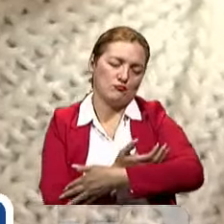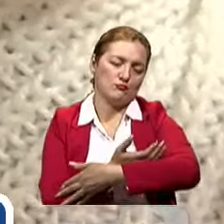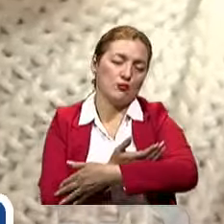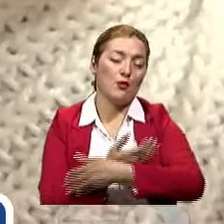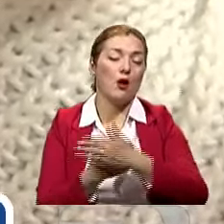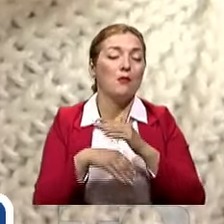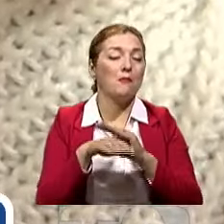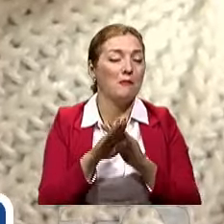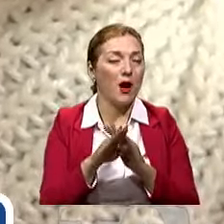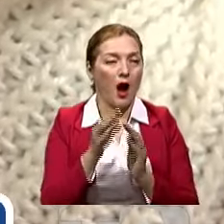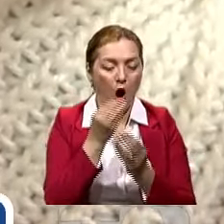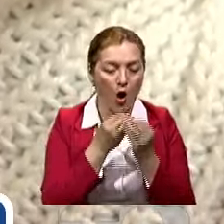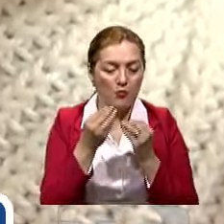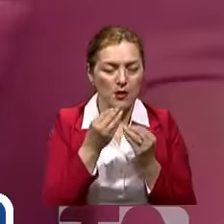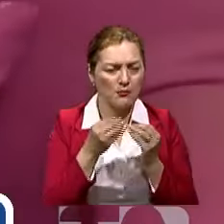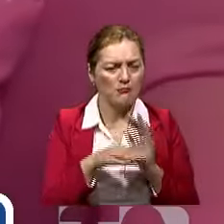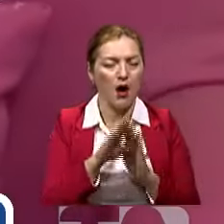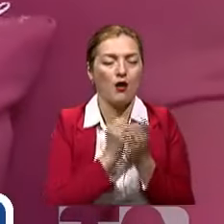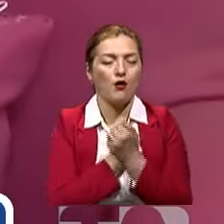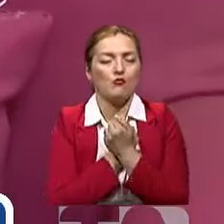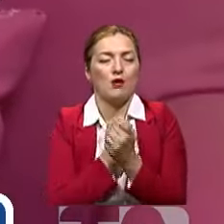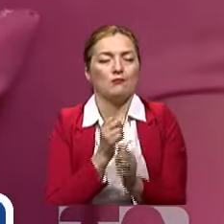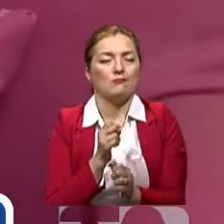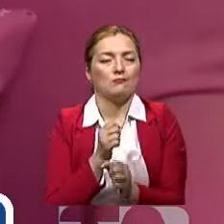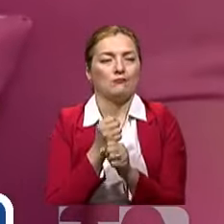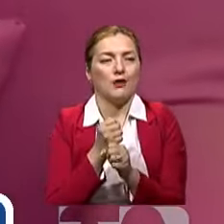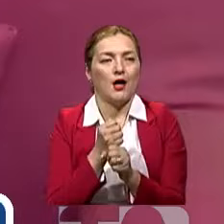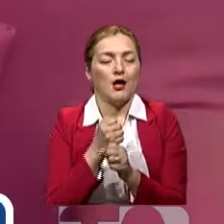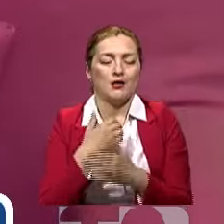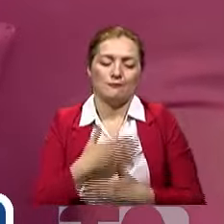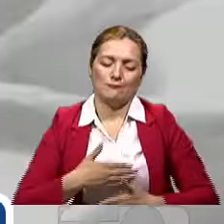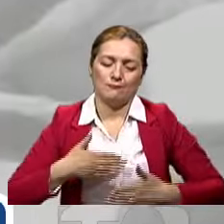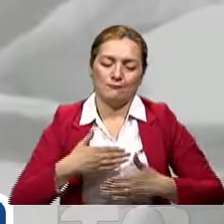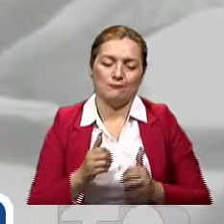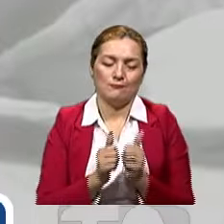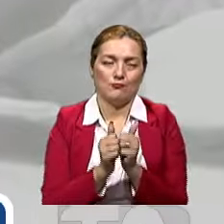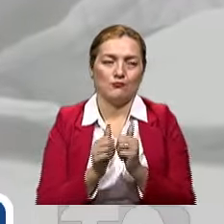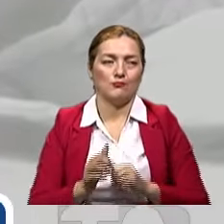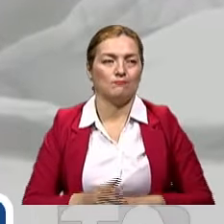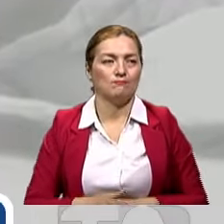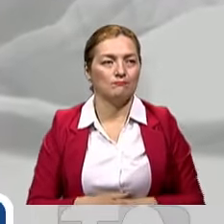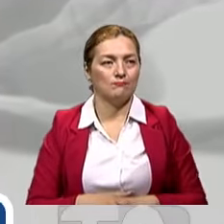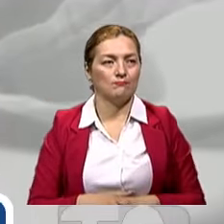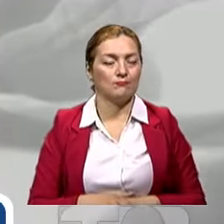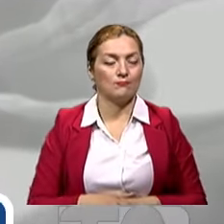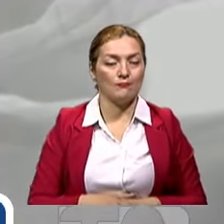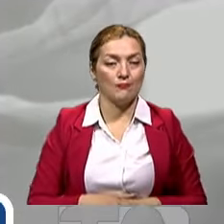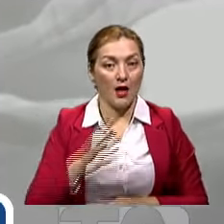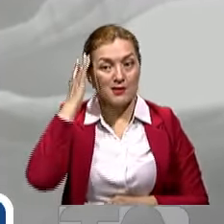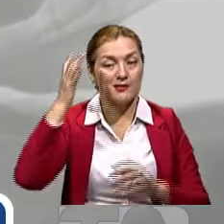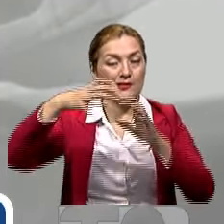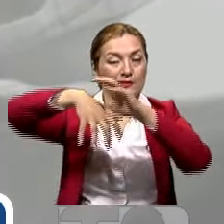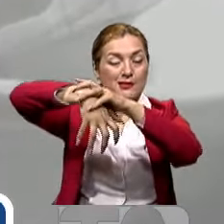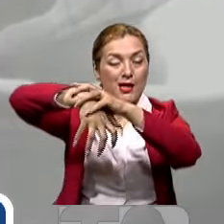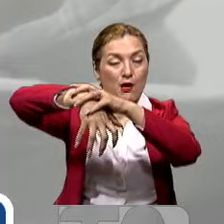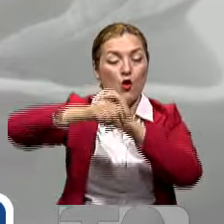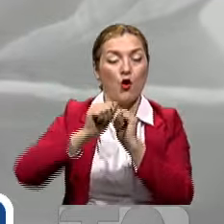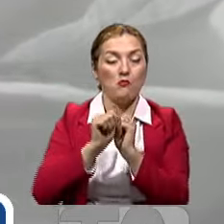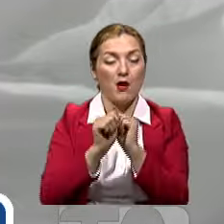mucho más que dar alimento, es dar amor, seguridad, placer y compañía. Esto sin contar con que el cerebro humano se desarrolla